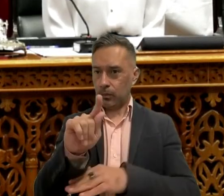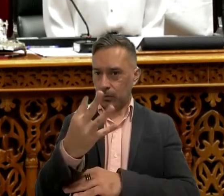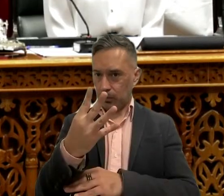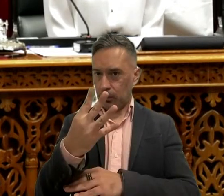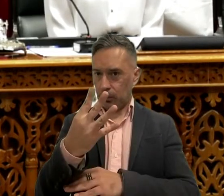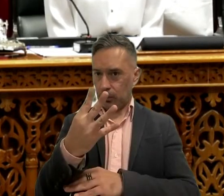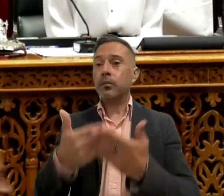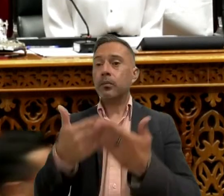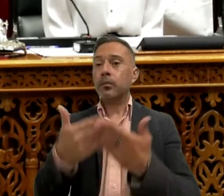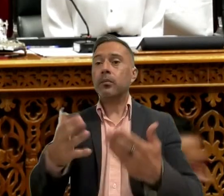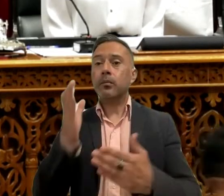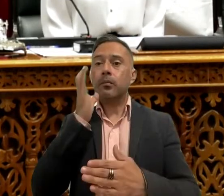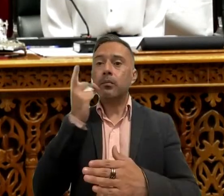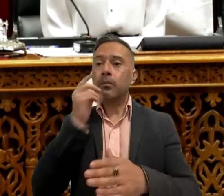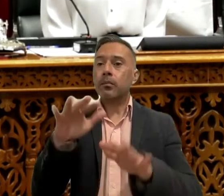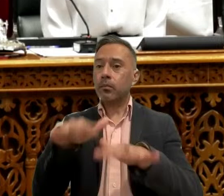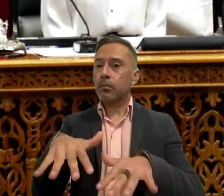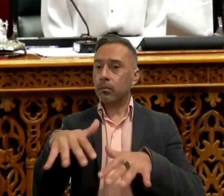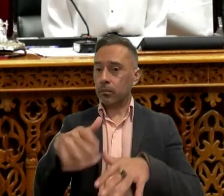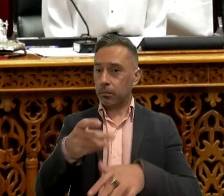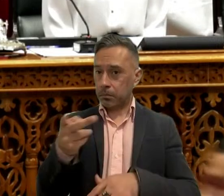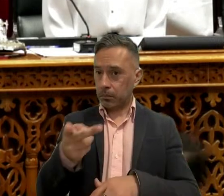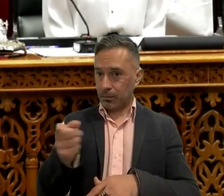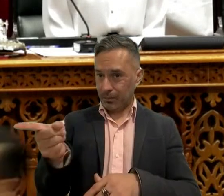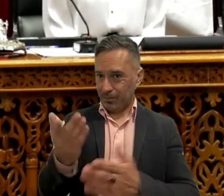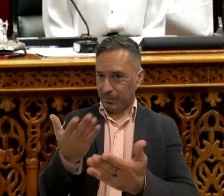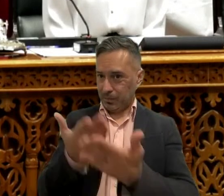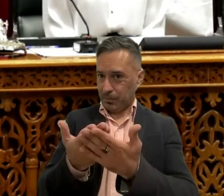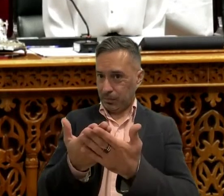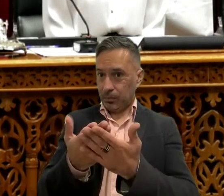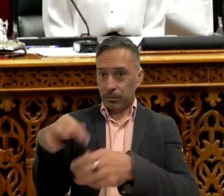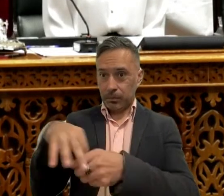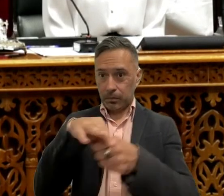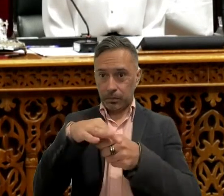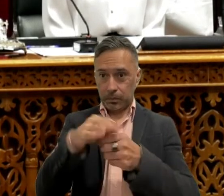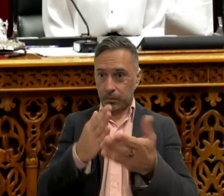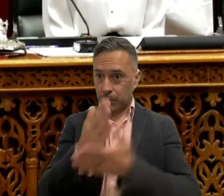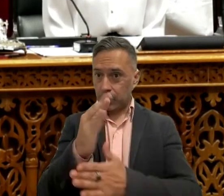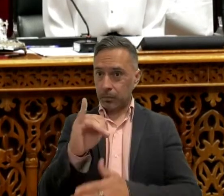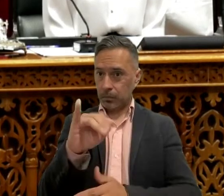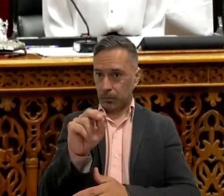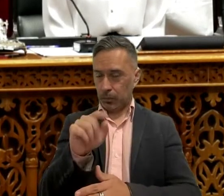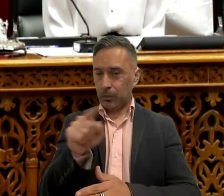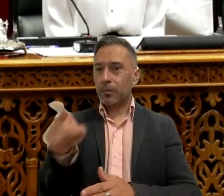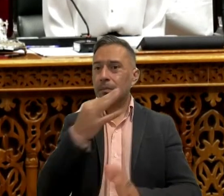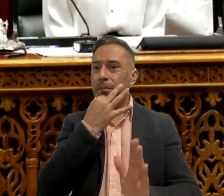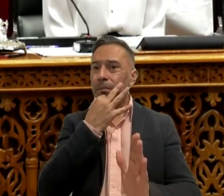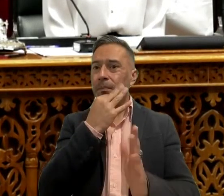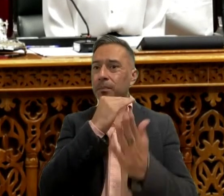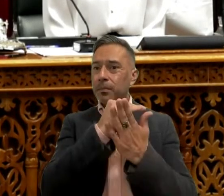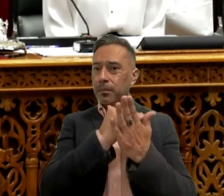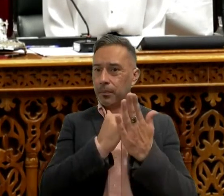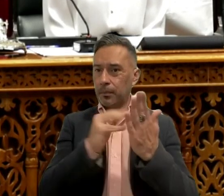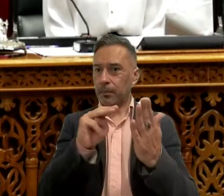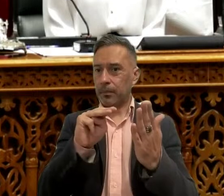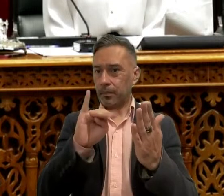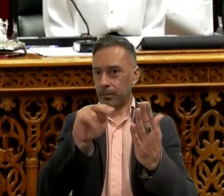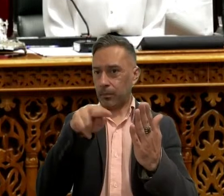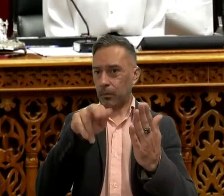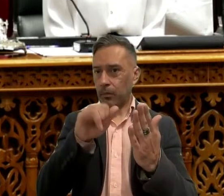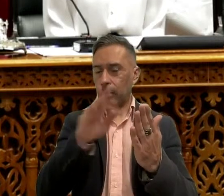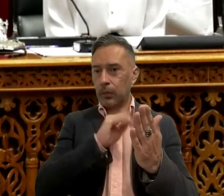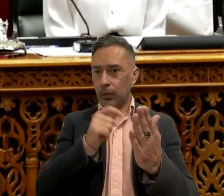aprobación de la legislatura la propuesta para que la minuta sea considerada de urgente y obvia